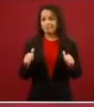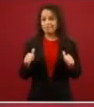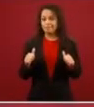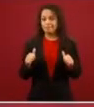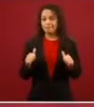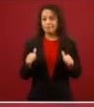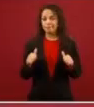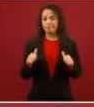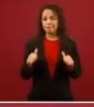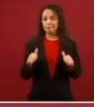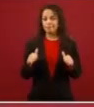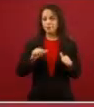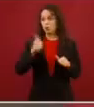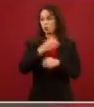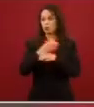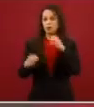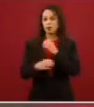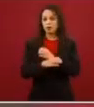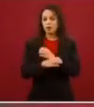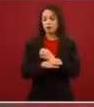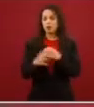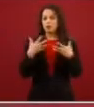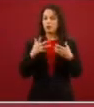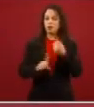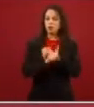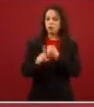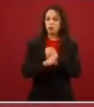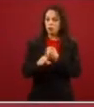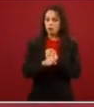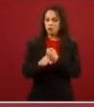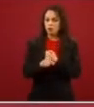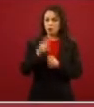causó tanto daño como la corrupción.